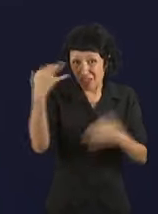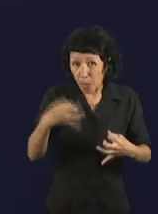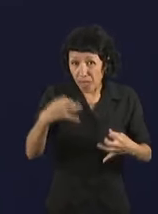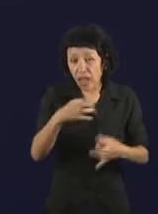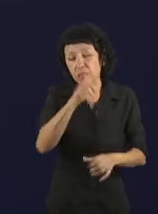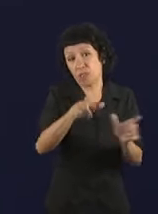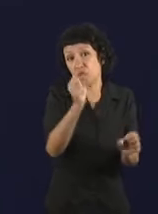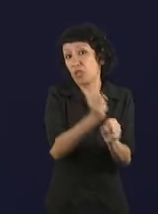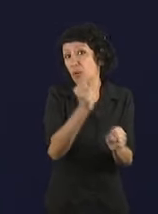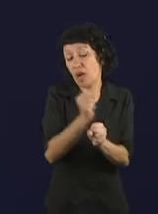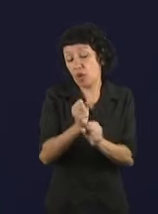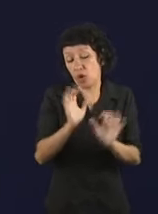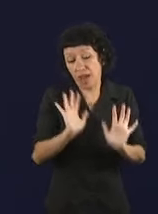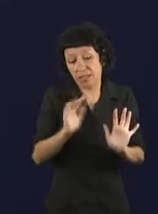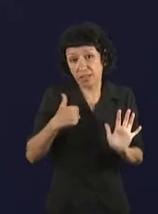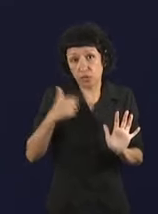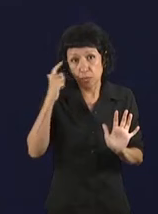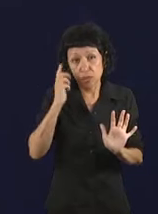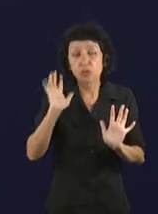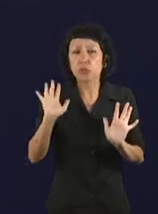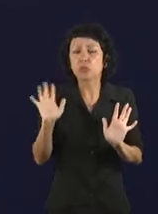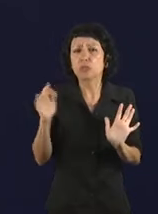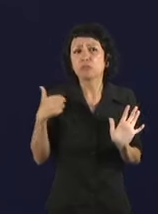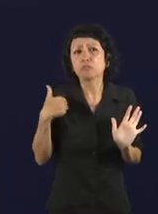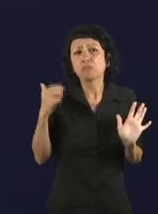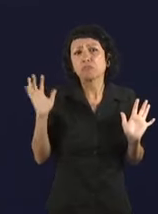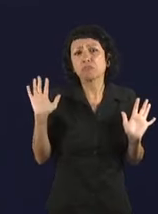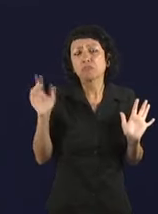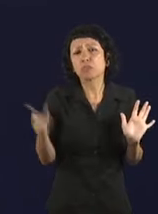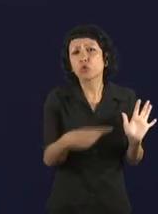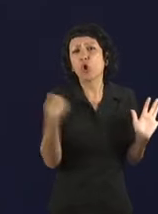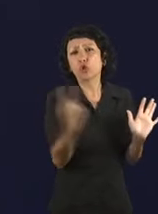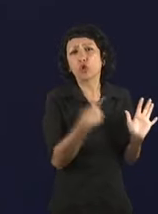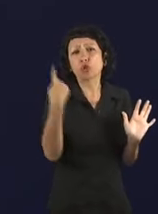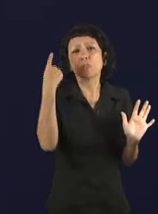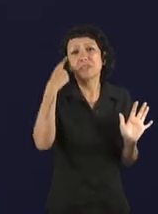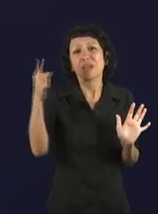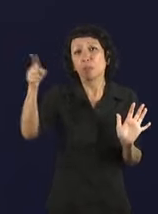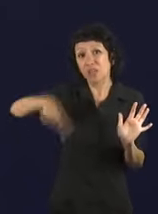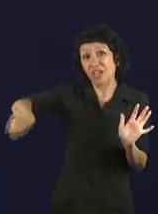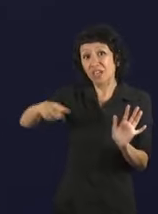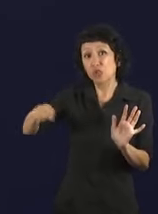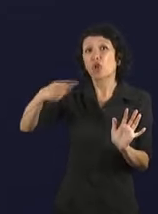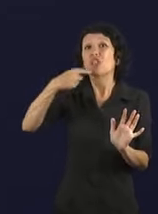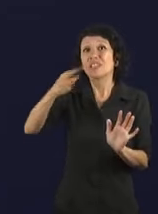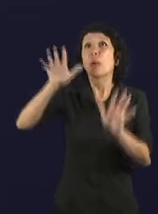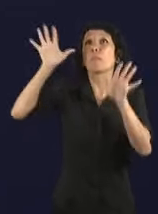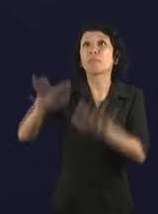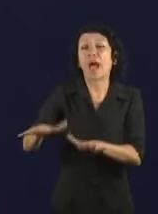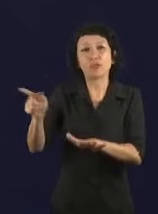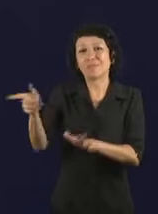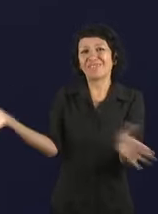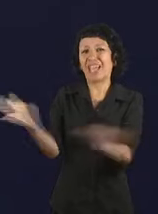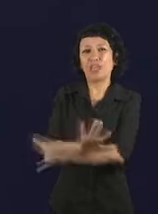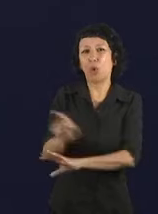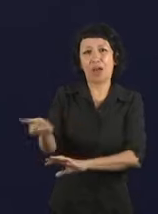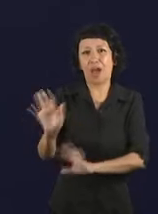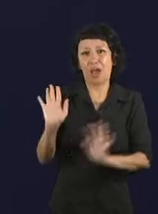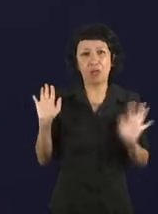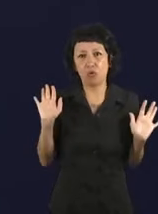Eh Así que la verdad es que sí consideramos que están del lado equivocado de la historia y que están en